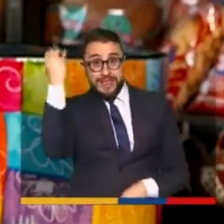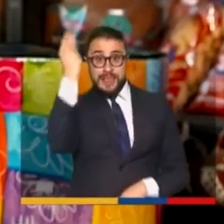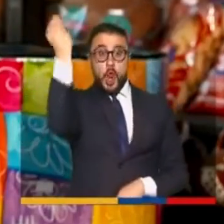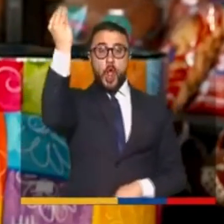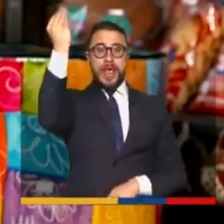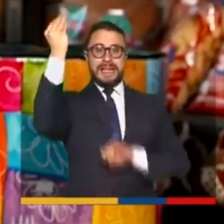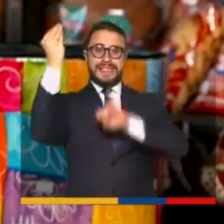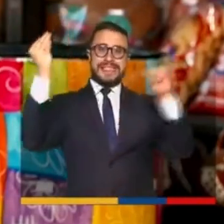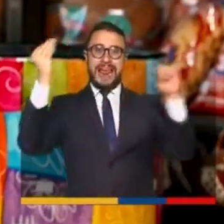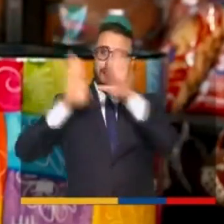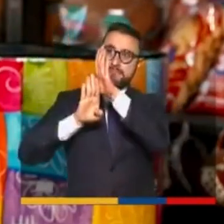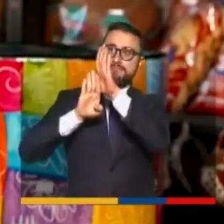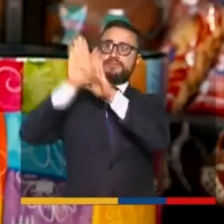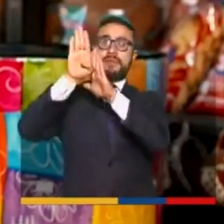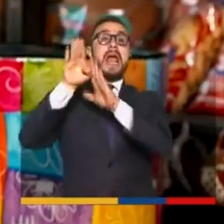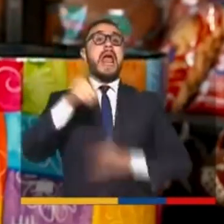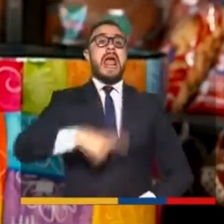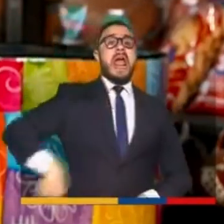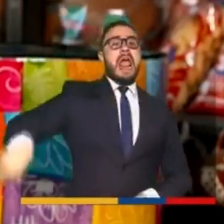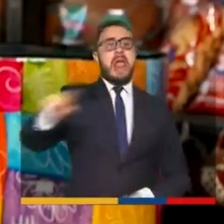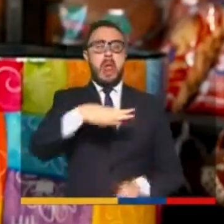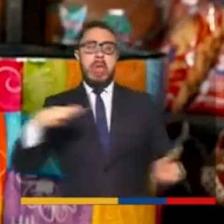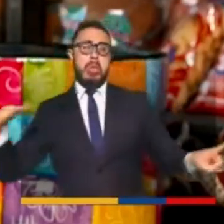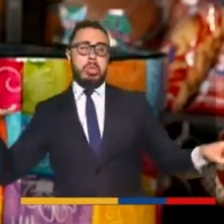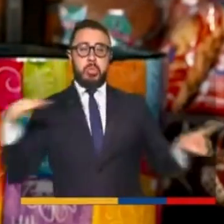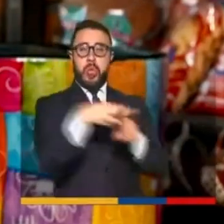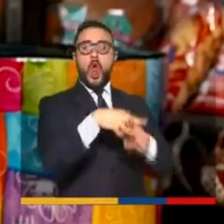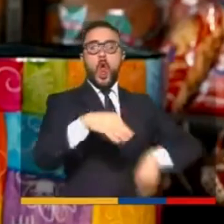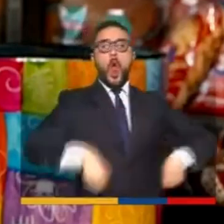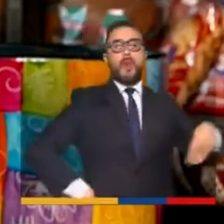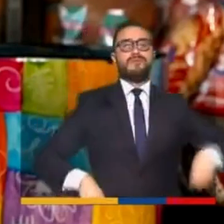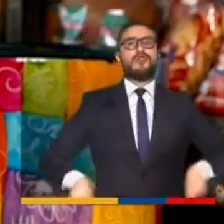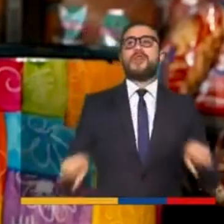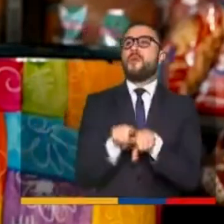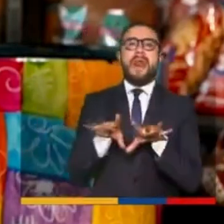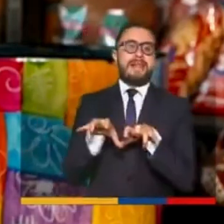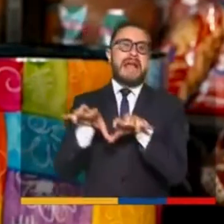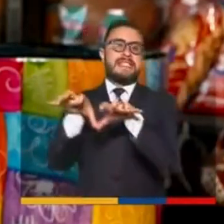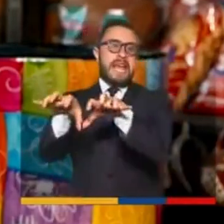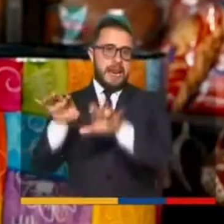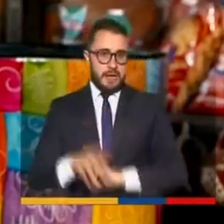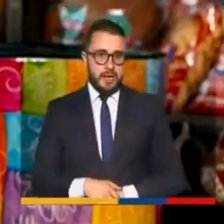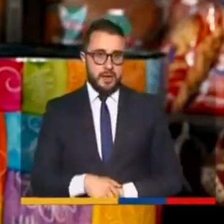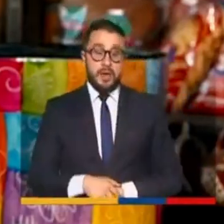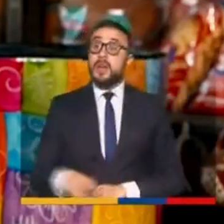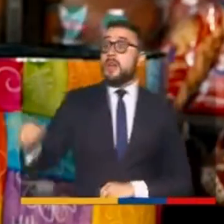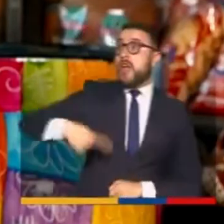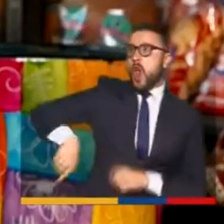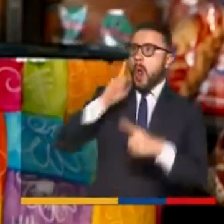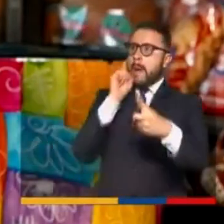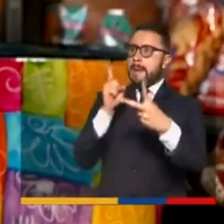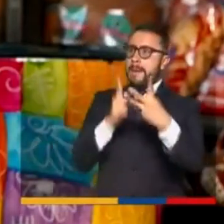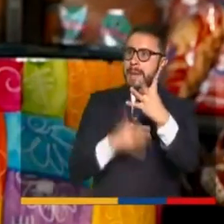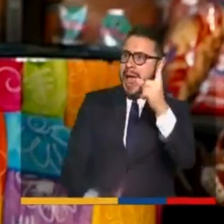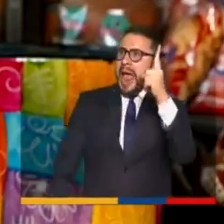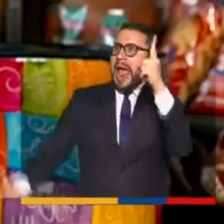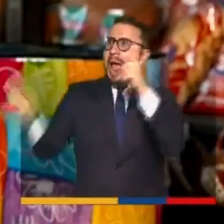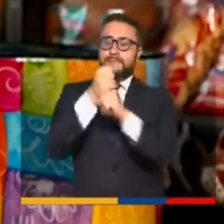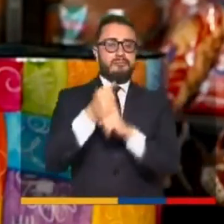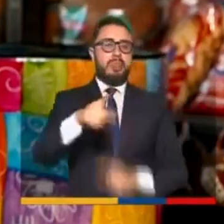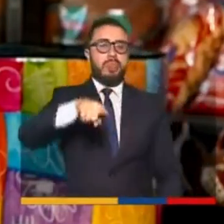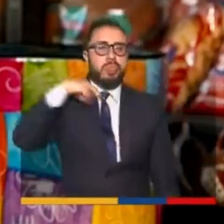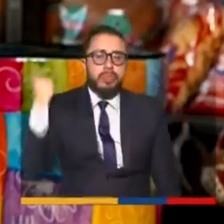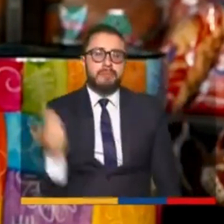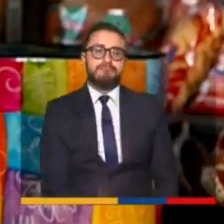terminan permeados por un cáncer que es la corrupción y terminan por no cumplir sus objetivos. Aquí